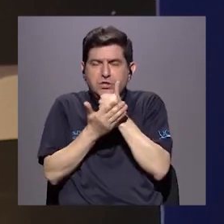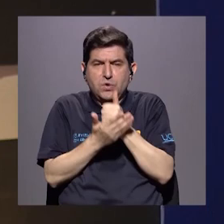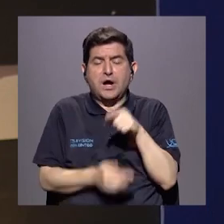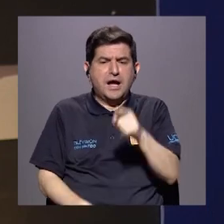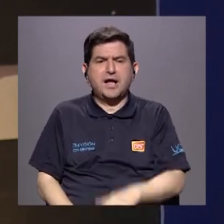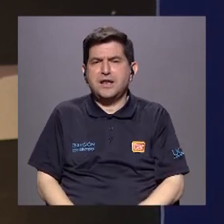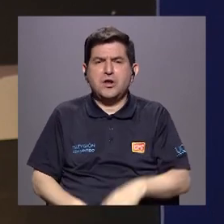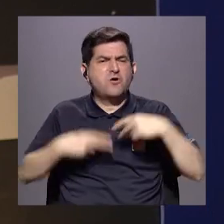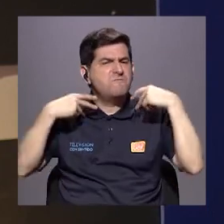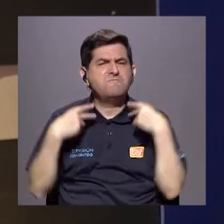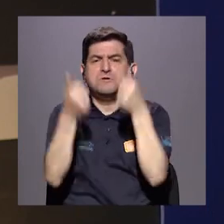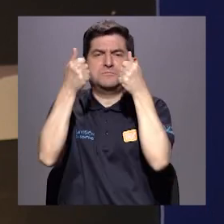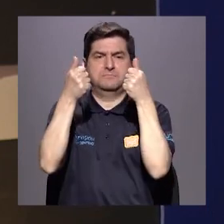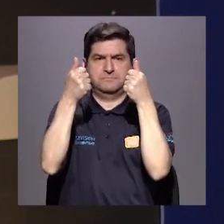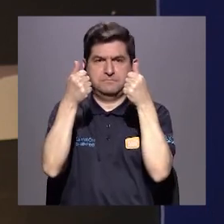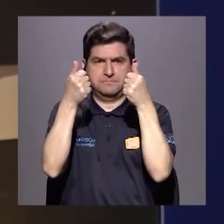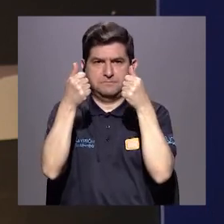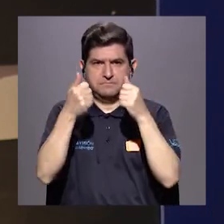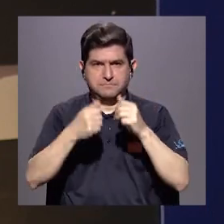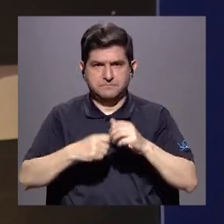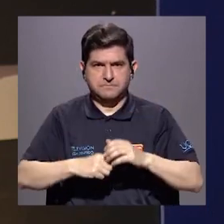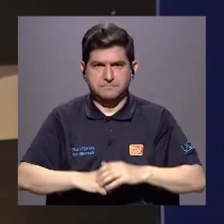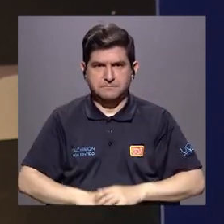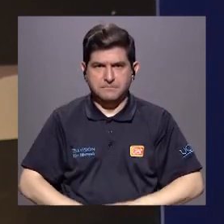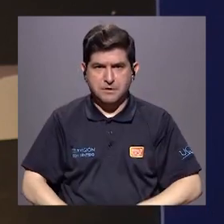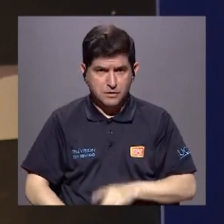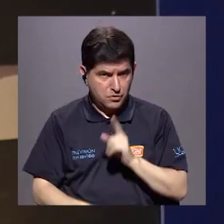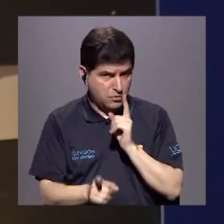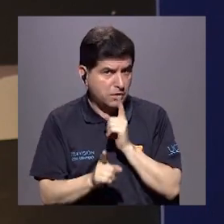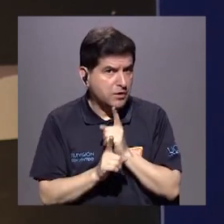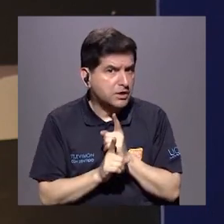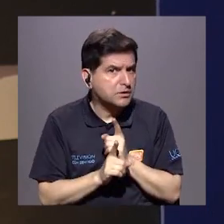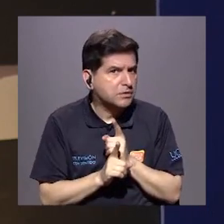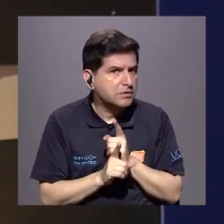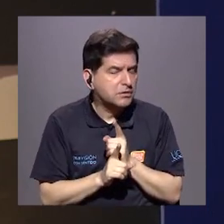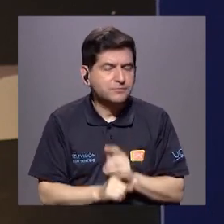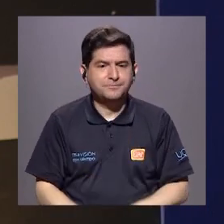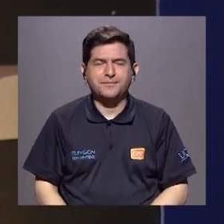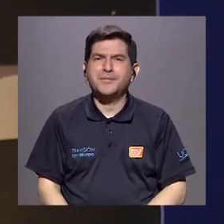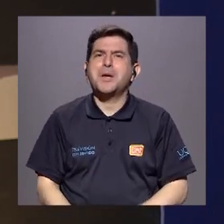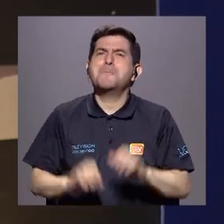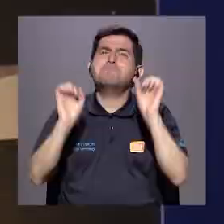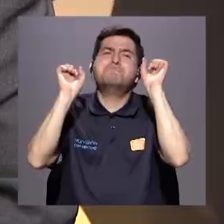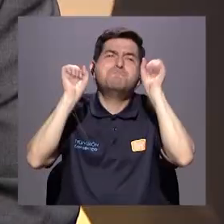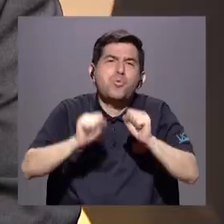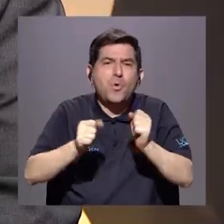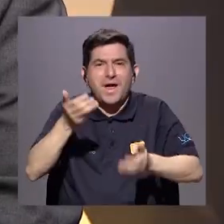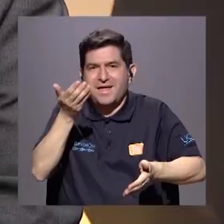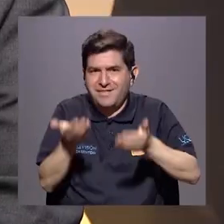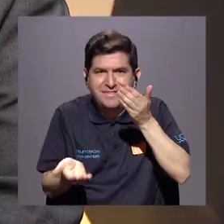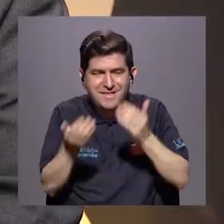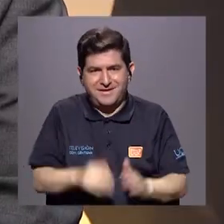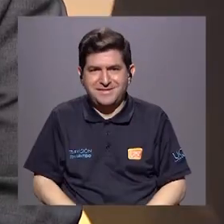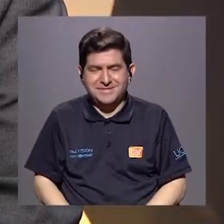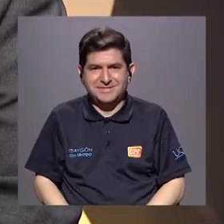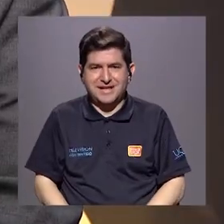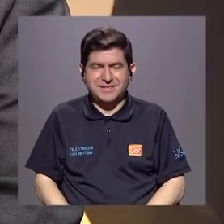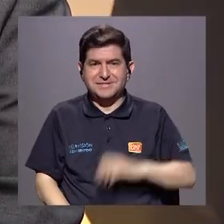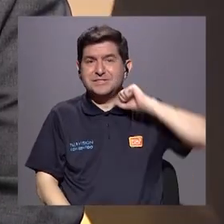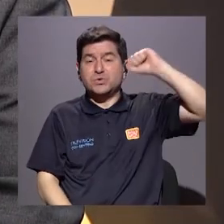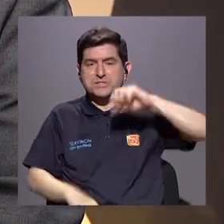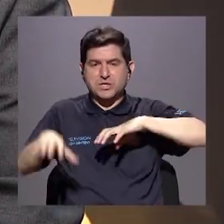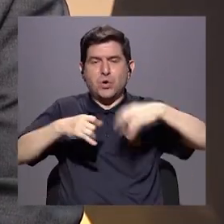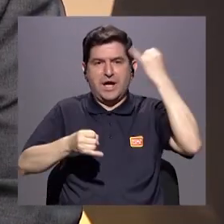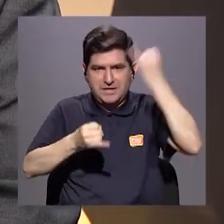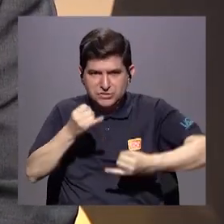impulsivo o espontáneo esto es así realmente en realidad podría ser que el suicidio como acto final